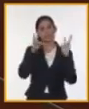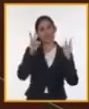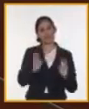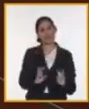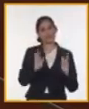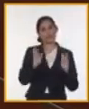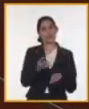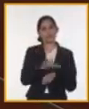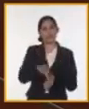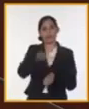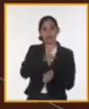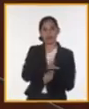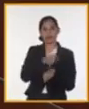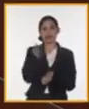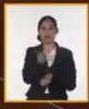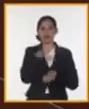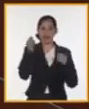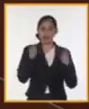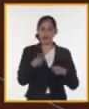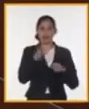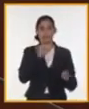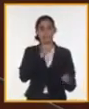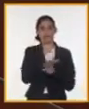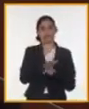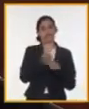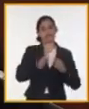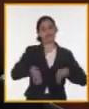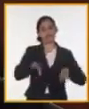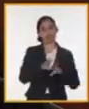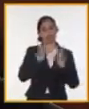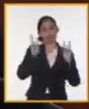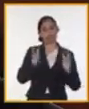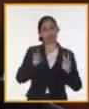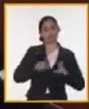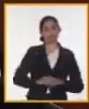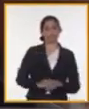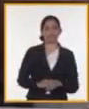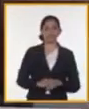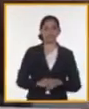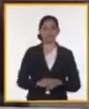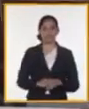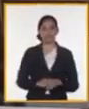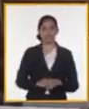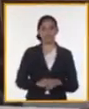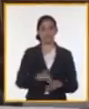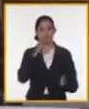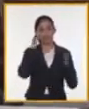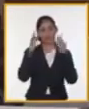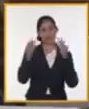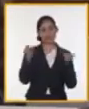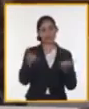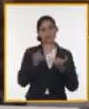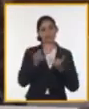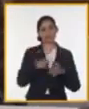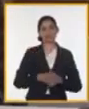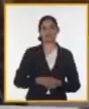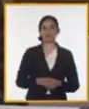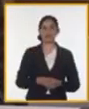es por donde debemos empezar a enfrentar este tipo de asuntos. Muchas gracias, Yamila.